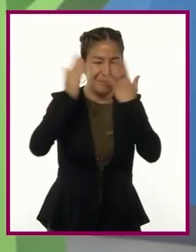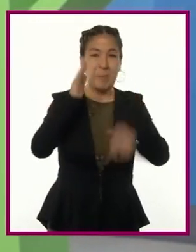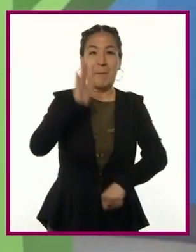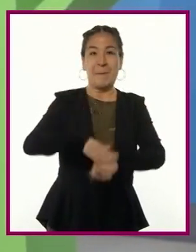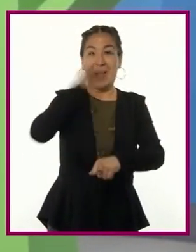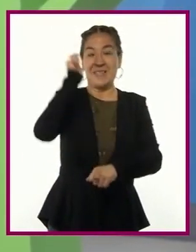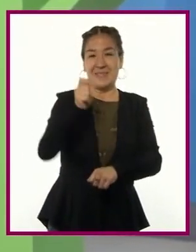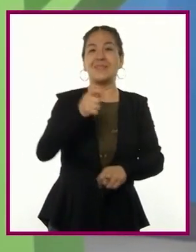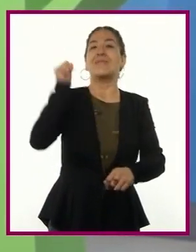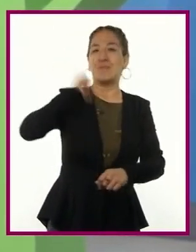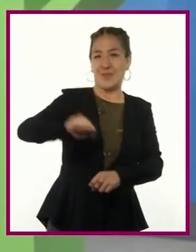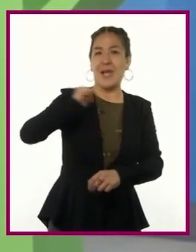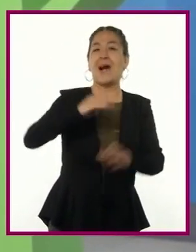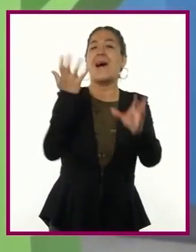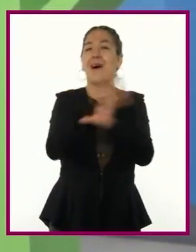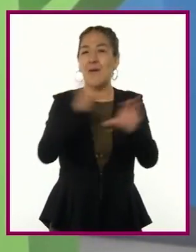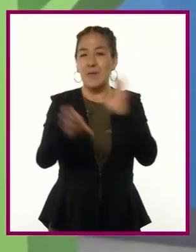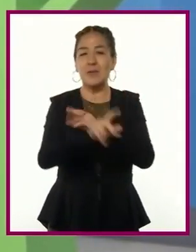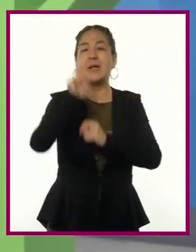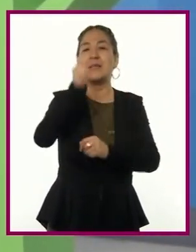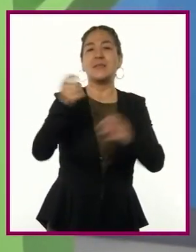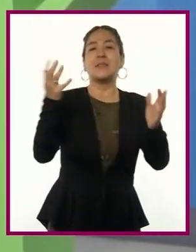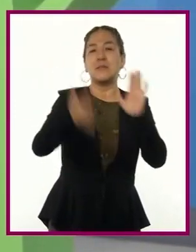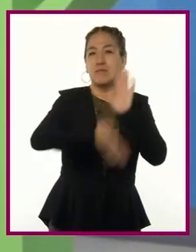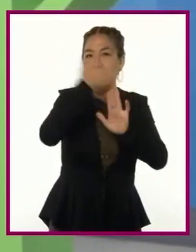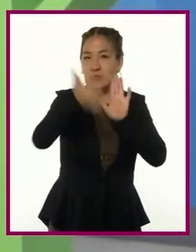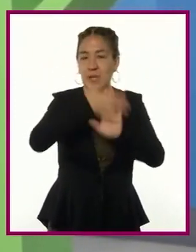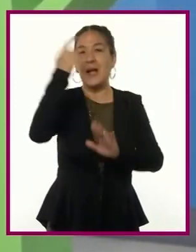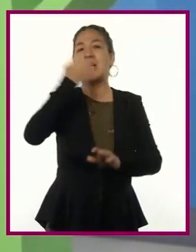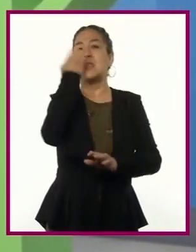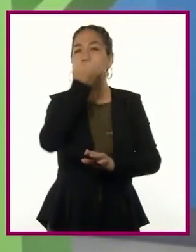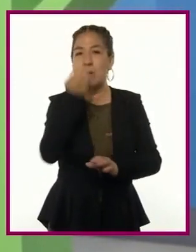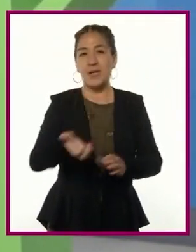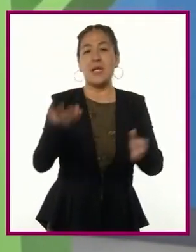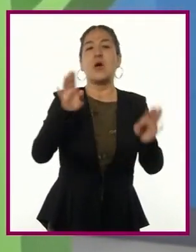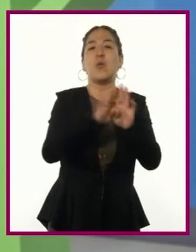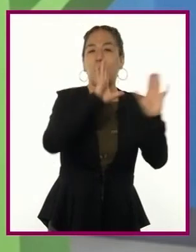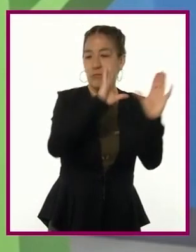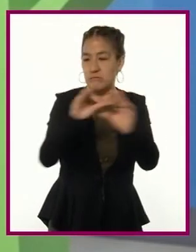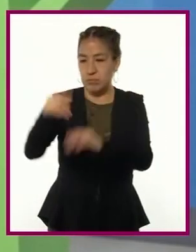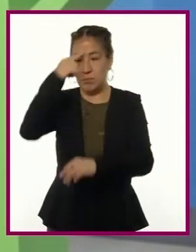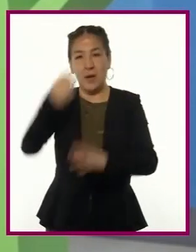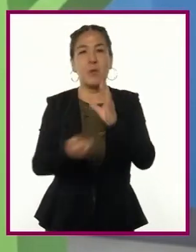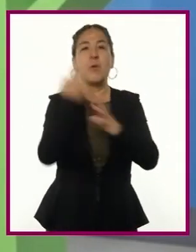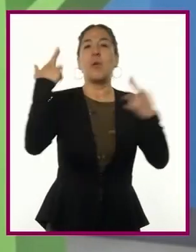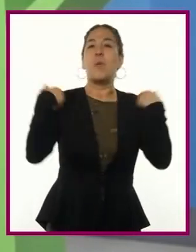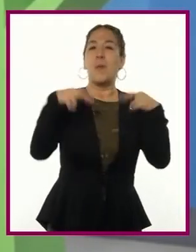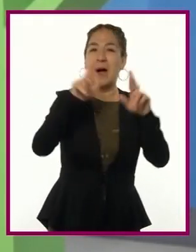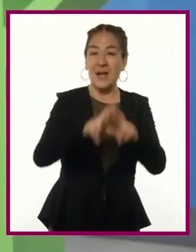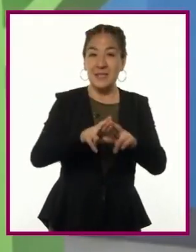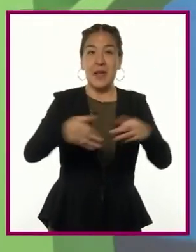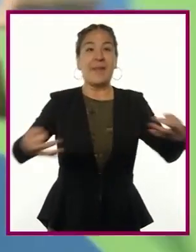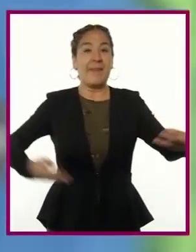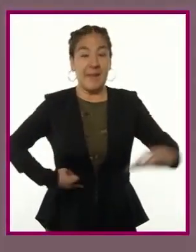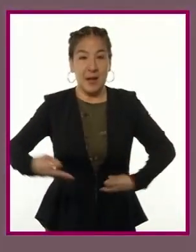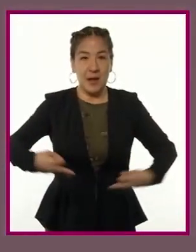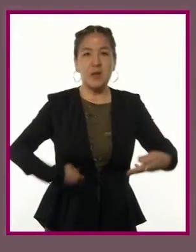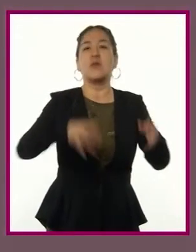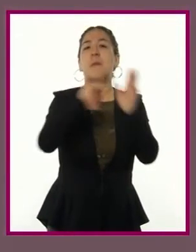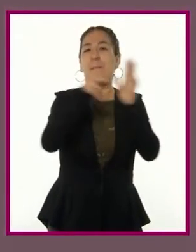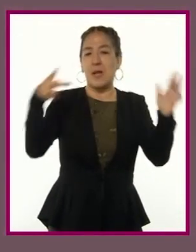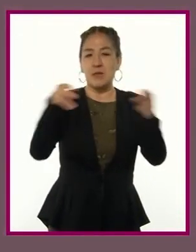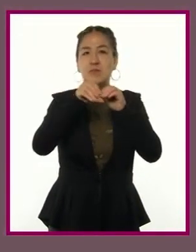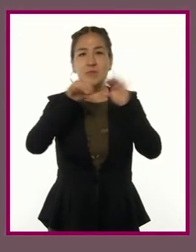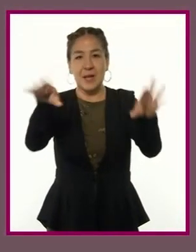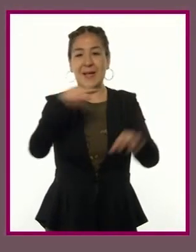en la época, por ejemplo, la construcción de escuelas, la formación de maestros, el teatro o la circulación de diarios, como